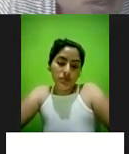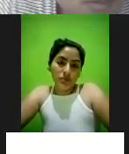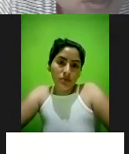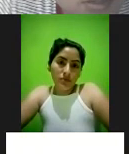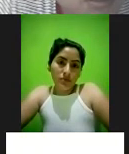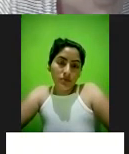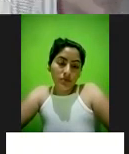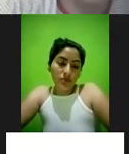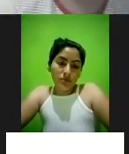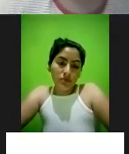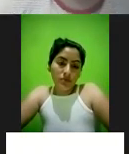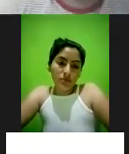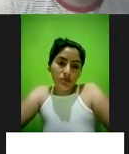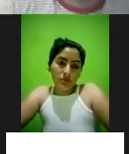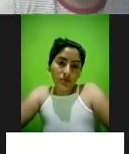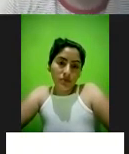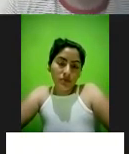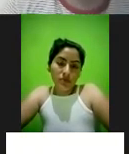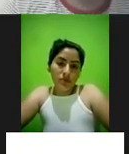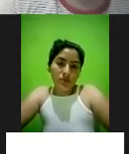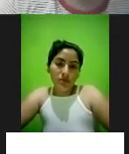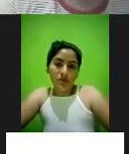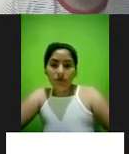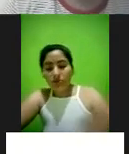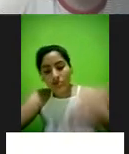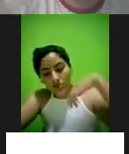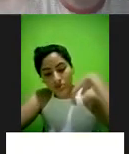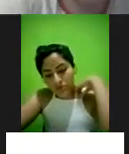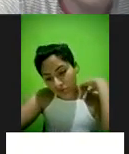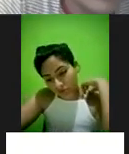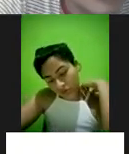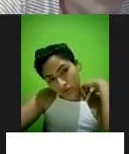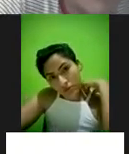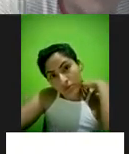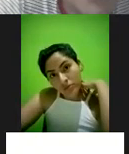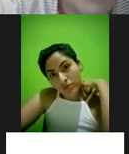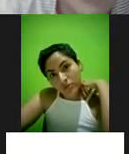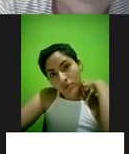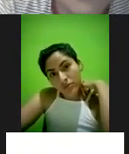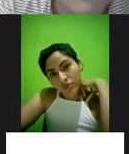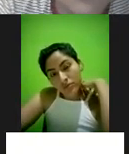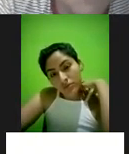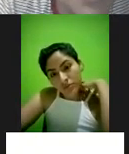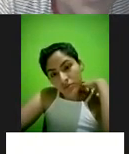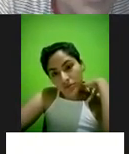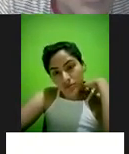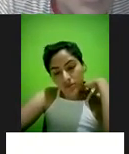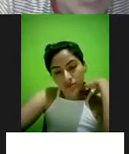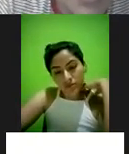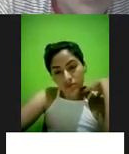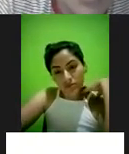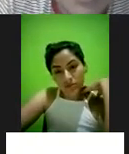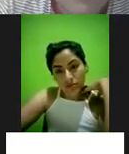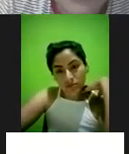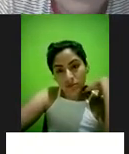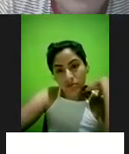desechos, como aquí mismo dice, ¿no? Entonces, regulamos constantemente. Ahí entra lo que es la homeostasis, que vamos a hablarlo más adelante. Entonces,